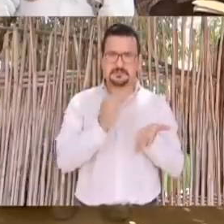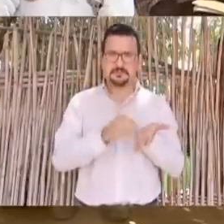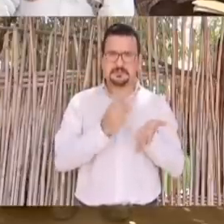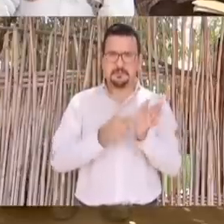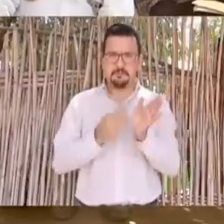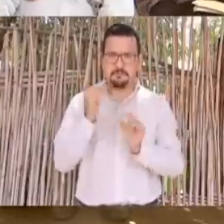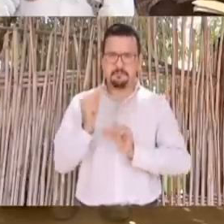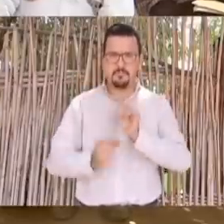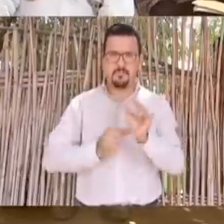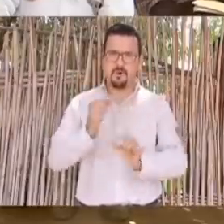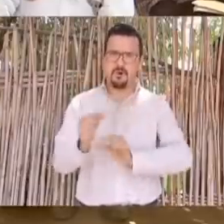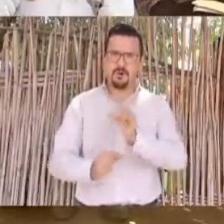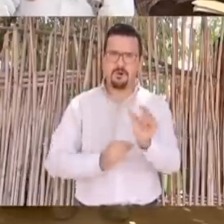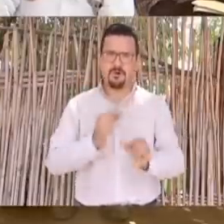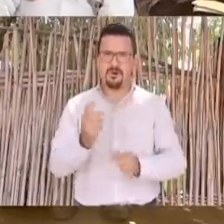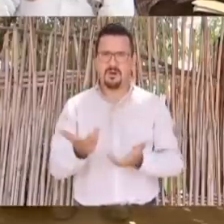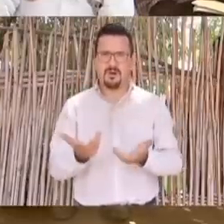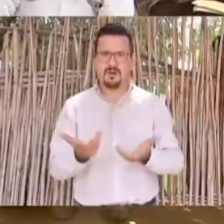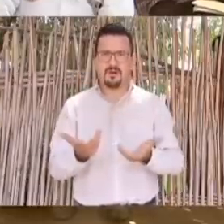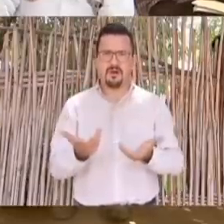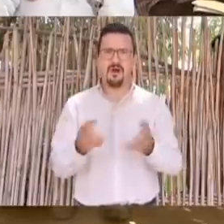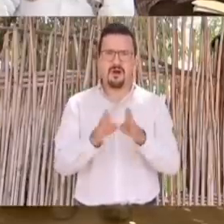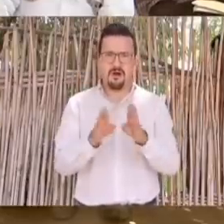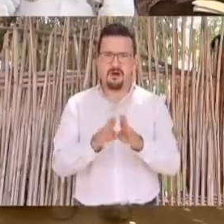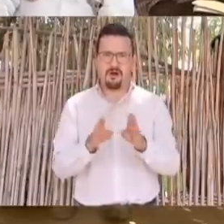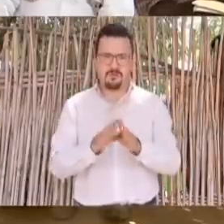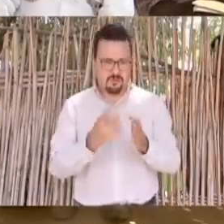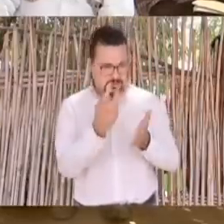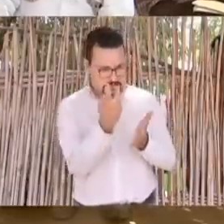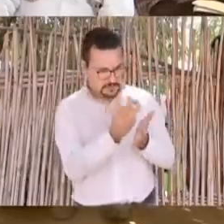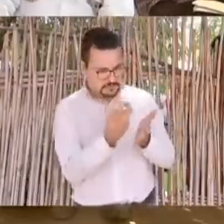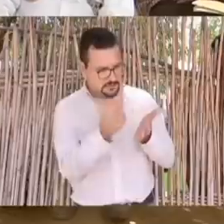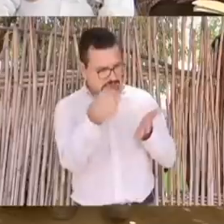Vamos a ir viendo cómo se cumple